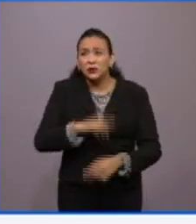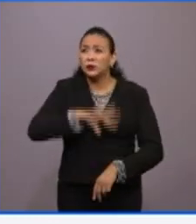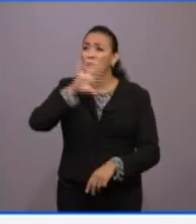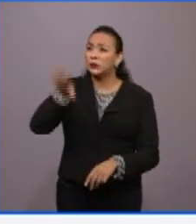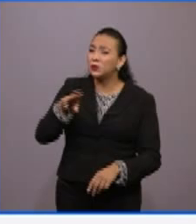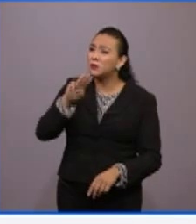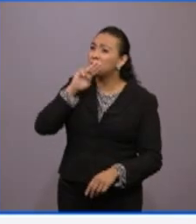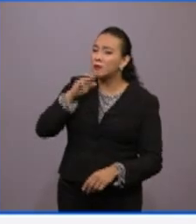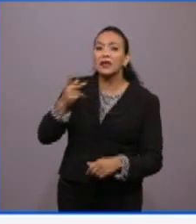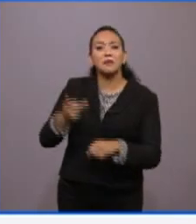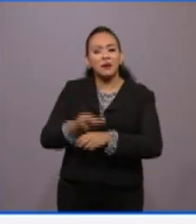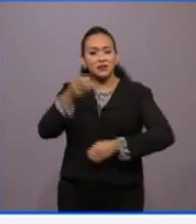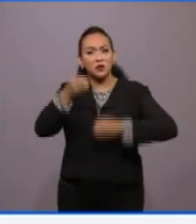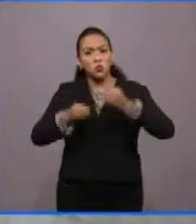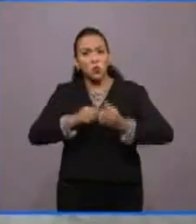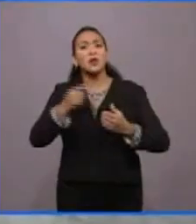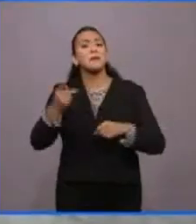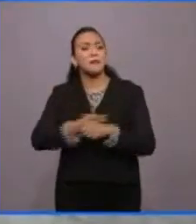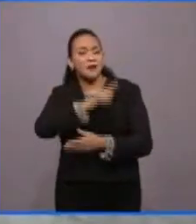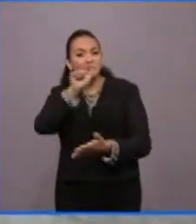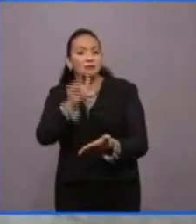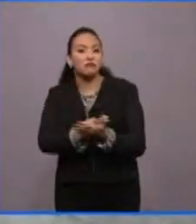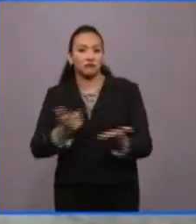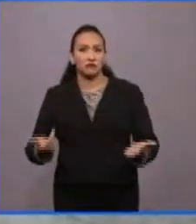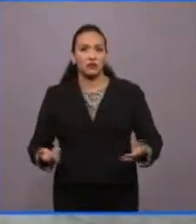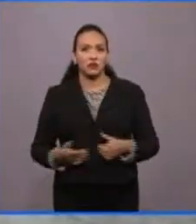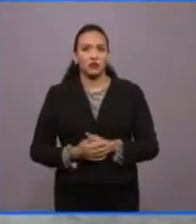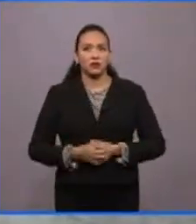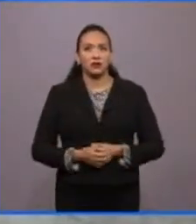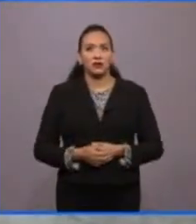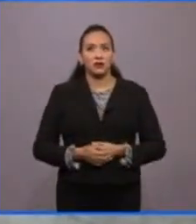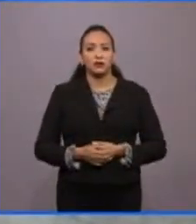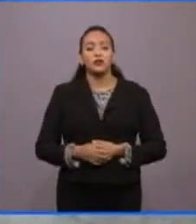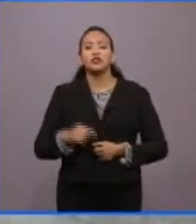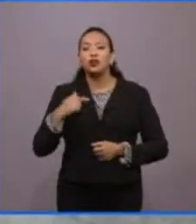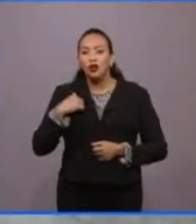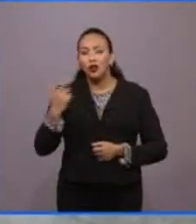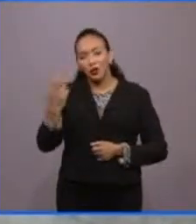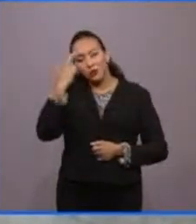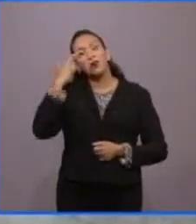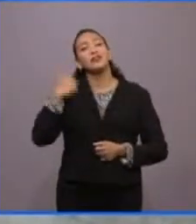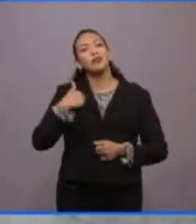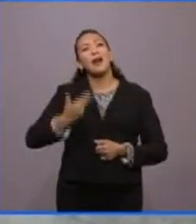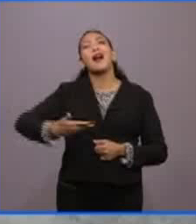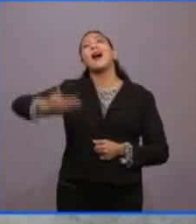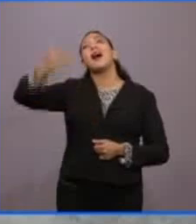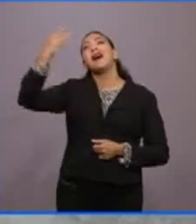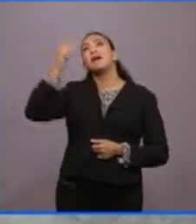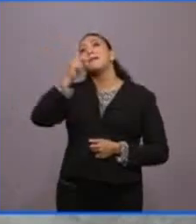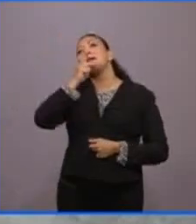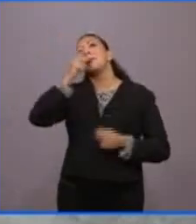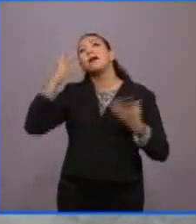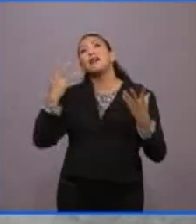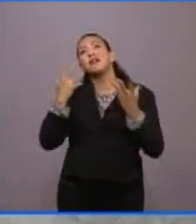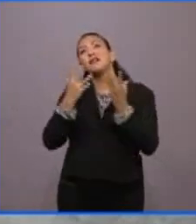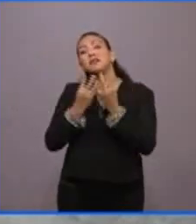la justicia y la no repetición. Nunca puedo decir hacía esto con mi papá porque se